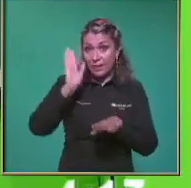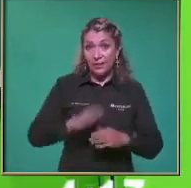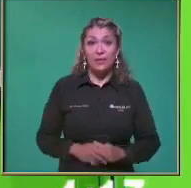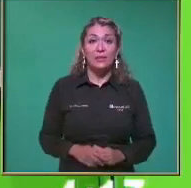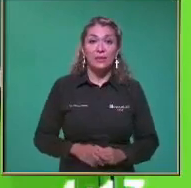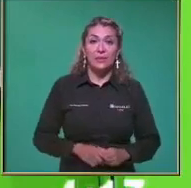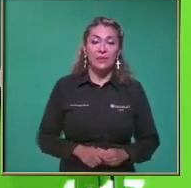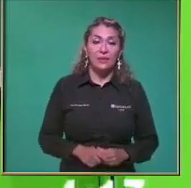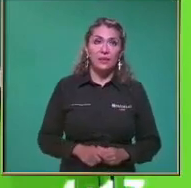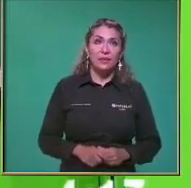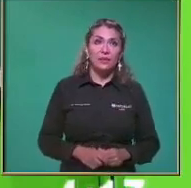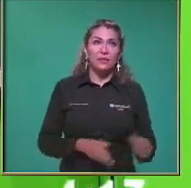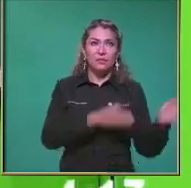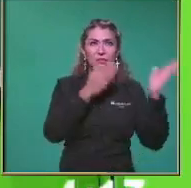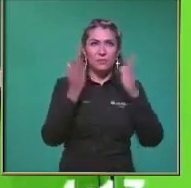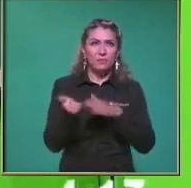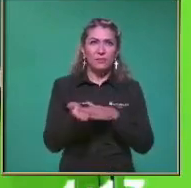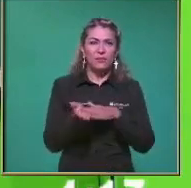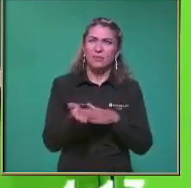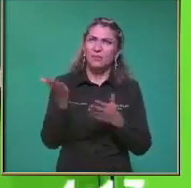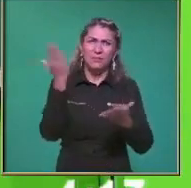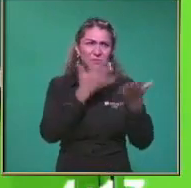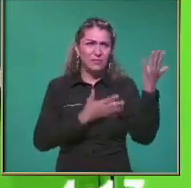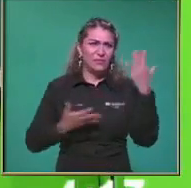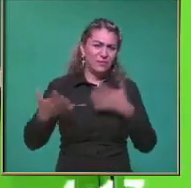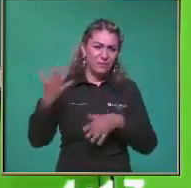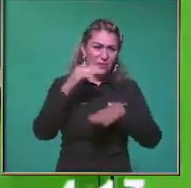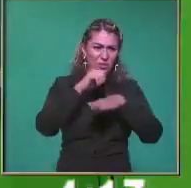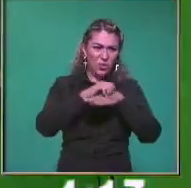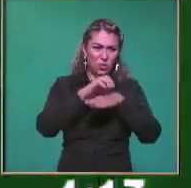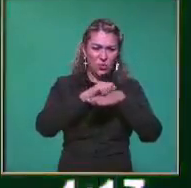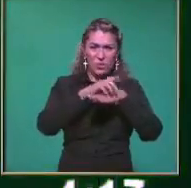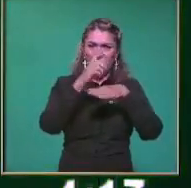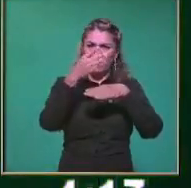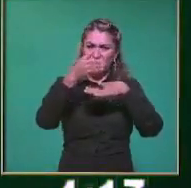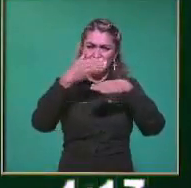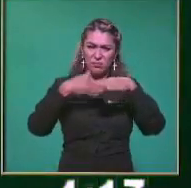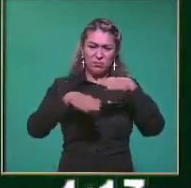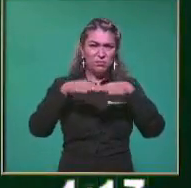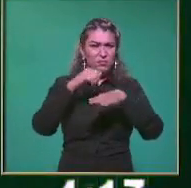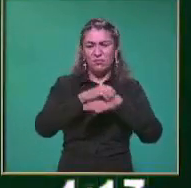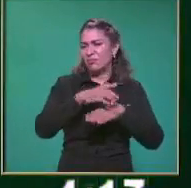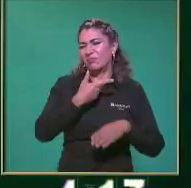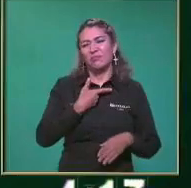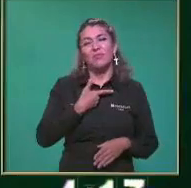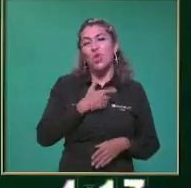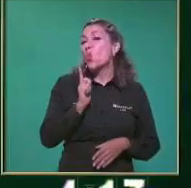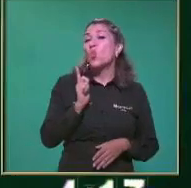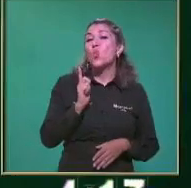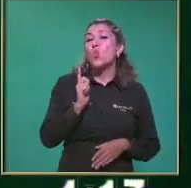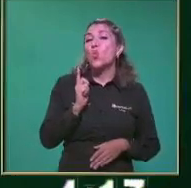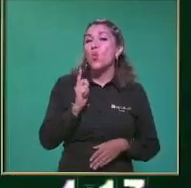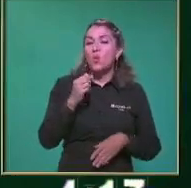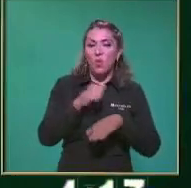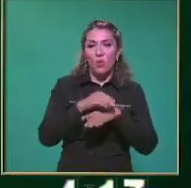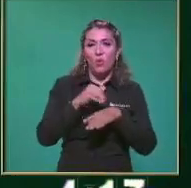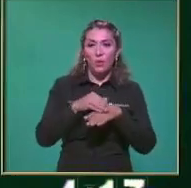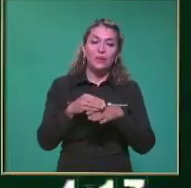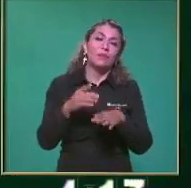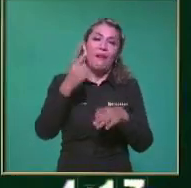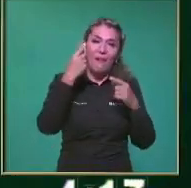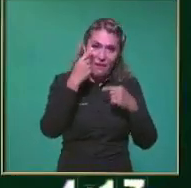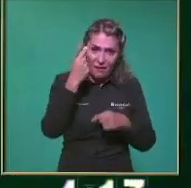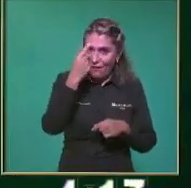aquí? Bueno, maestro, me perdió cuando dijo ahí fracciones, porque no me gustan las fracciones. Bueno, pero las fracciones son muy sencillas, nomás hay que